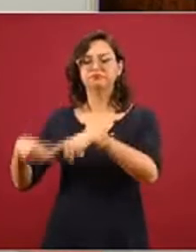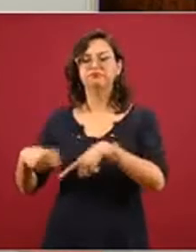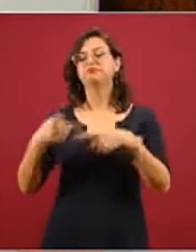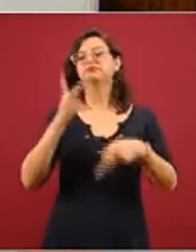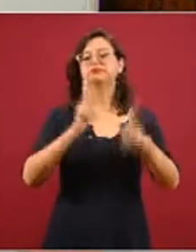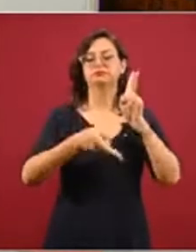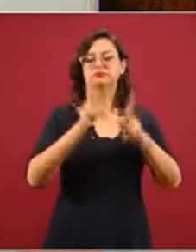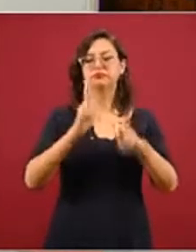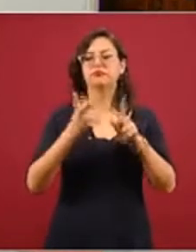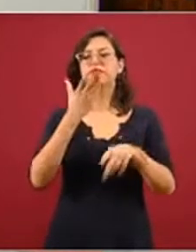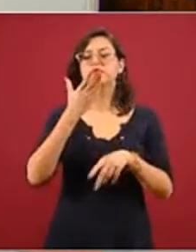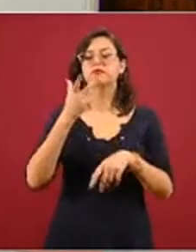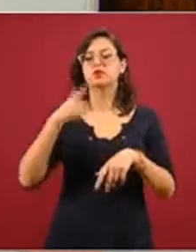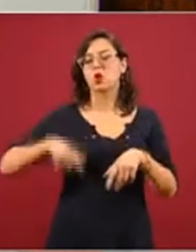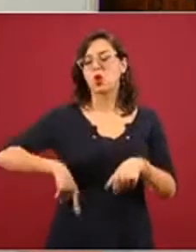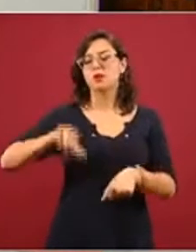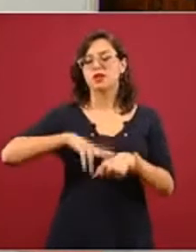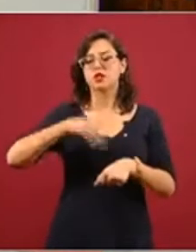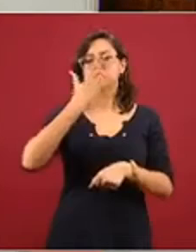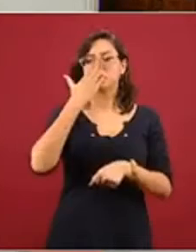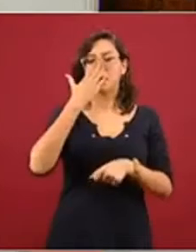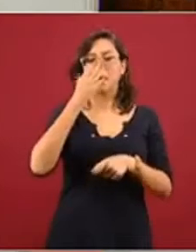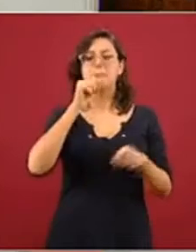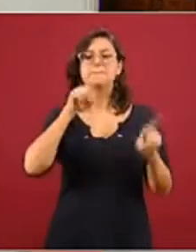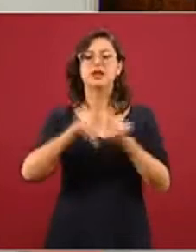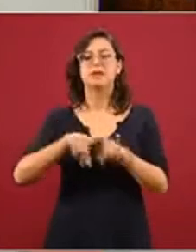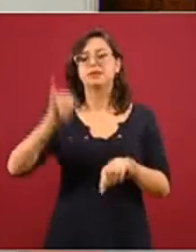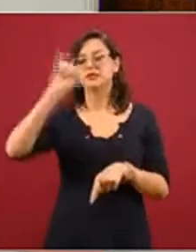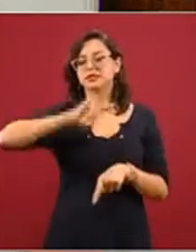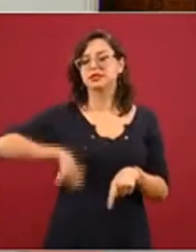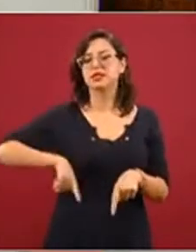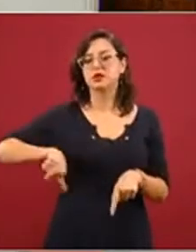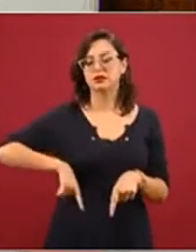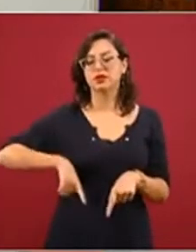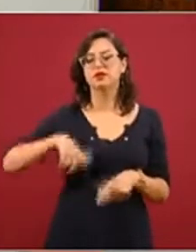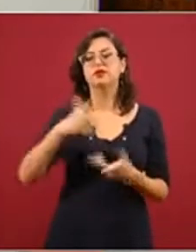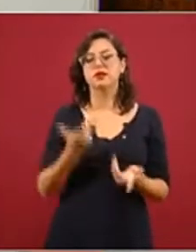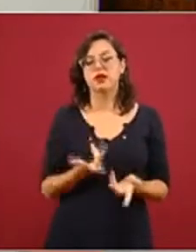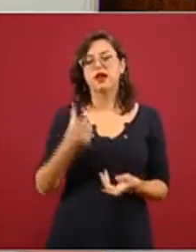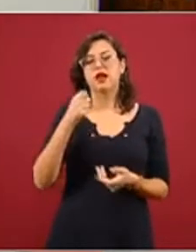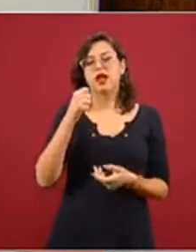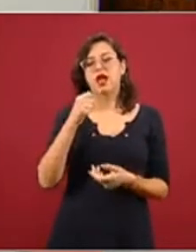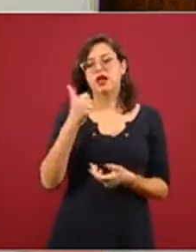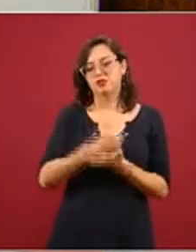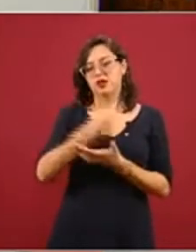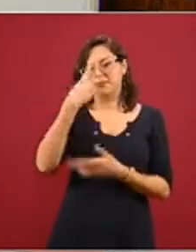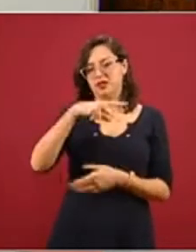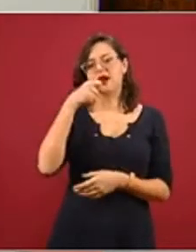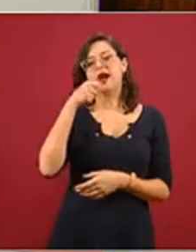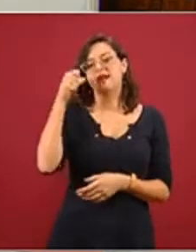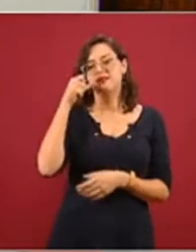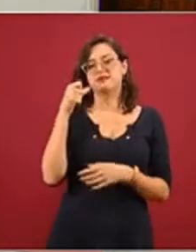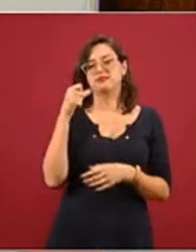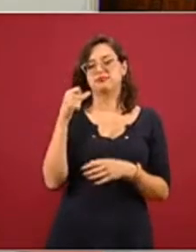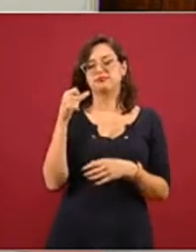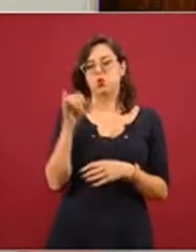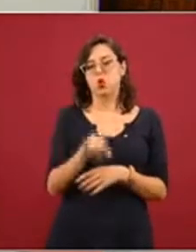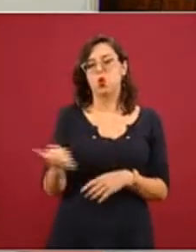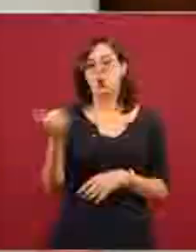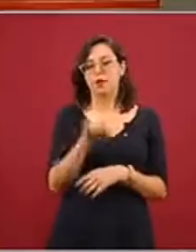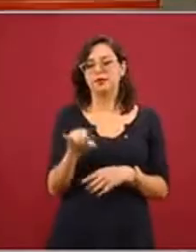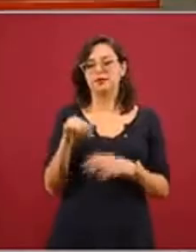gobernadora de Sonora y la jefa de gobierno de la Ciudad de México en la reunión de ayer jueves. Le pido al doctor Alomía si es tan